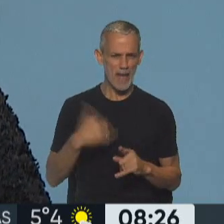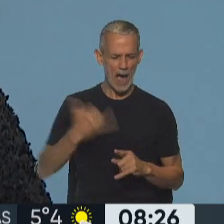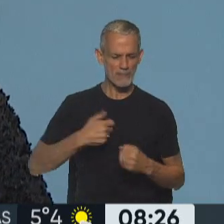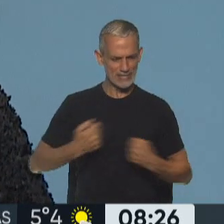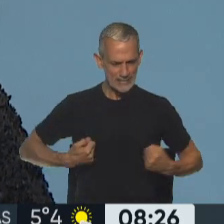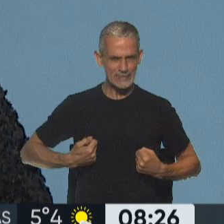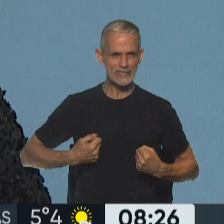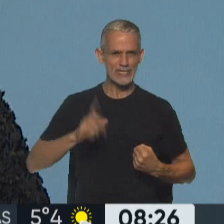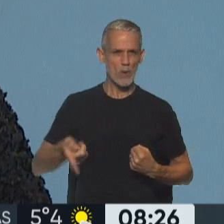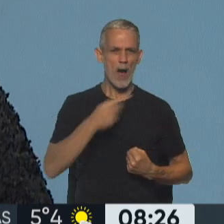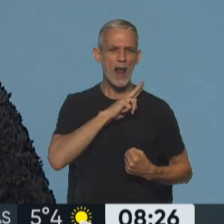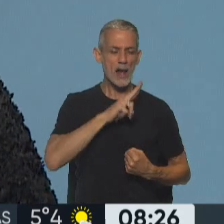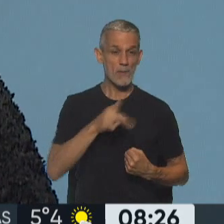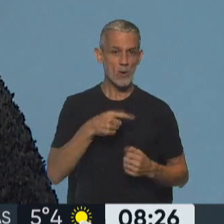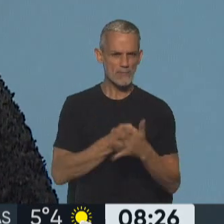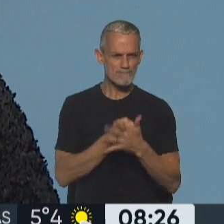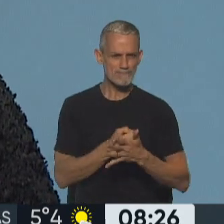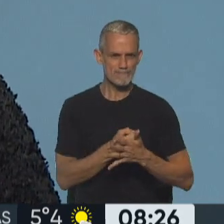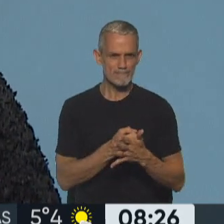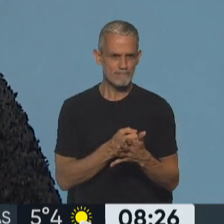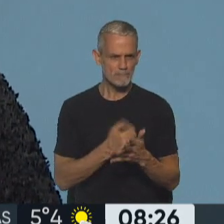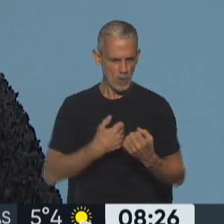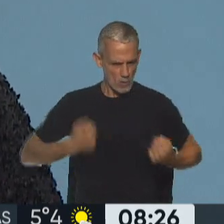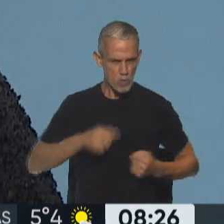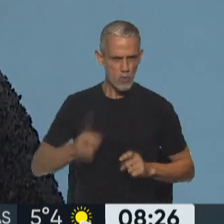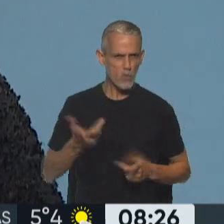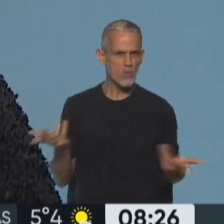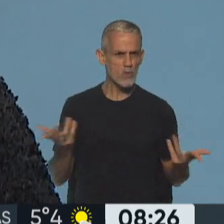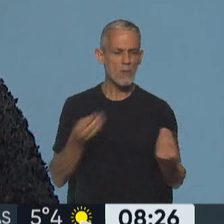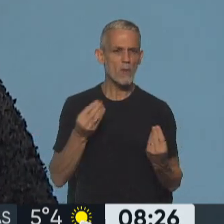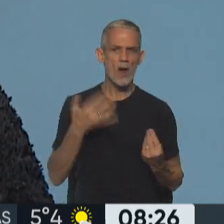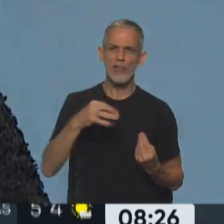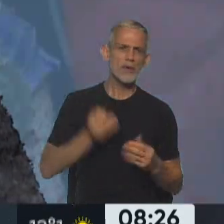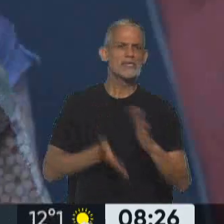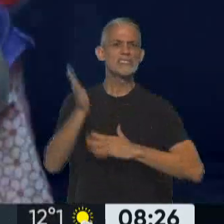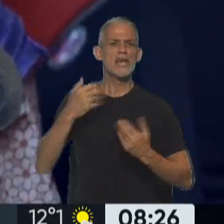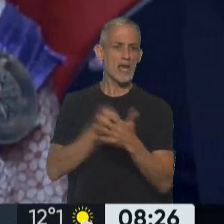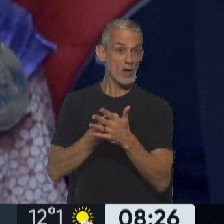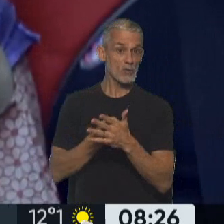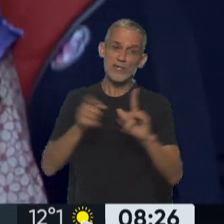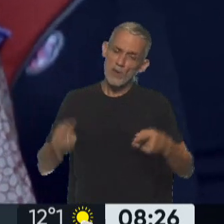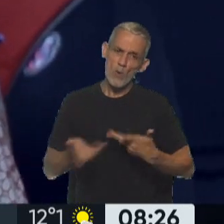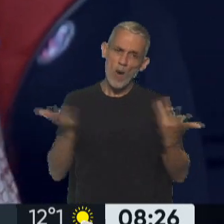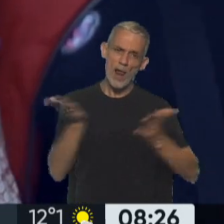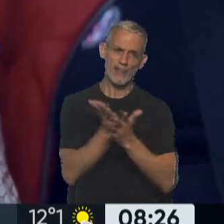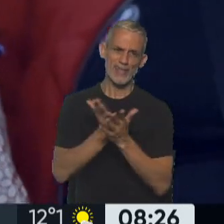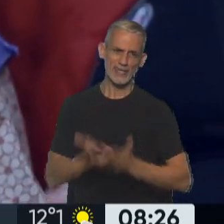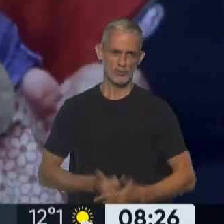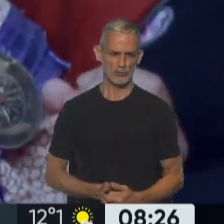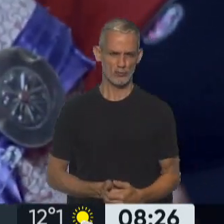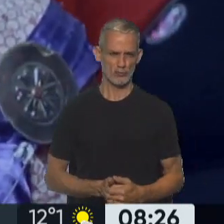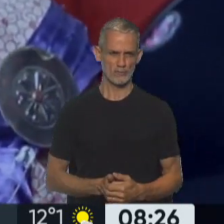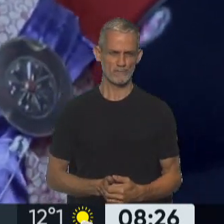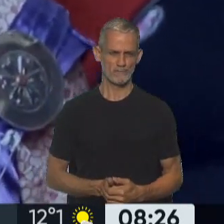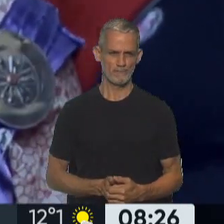a la vez el coraje absoluto que pueden llegar a sostener digamos cuando tienen que salir a luchar por sus derechos